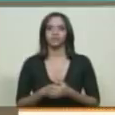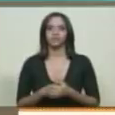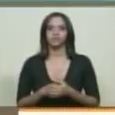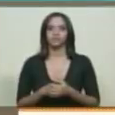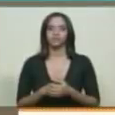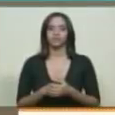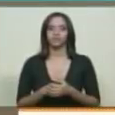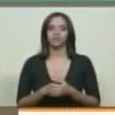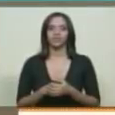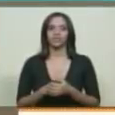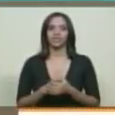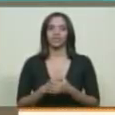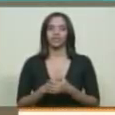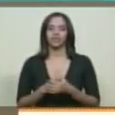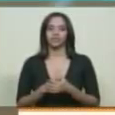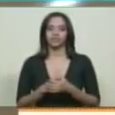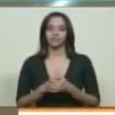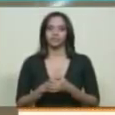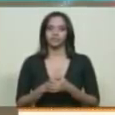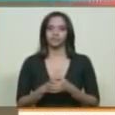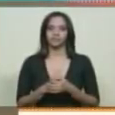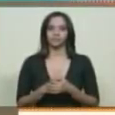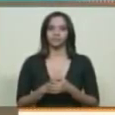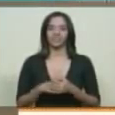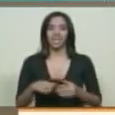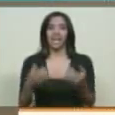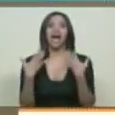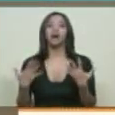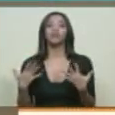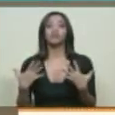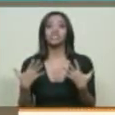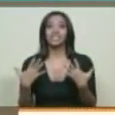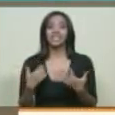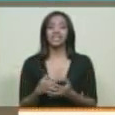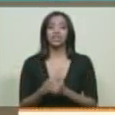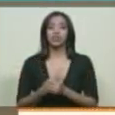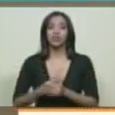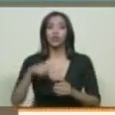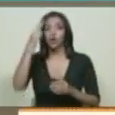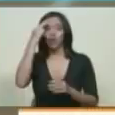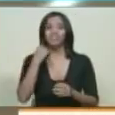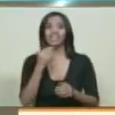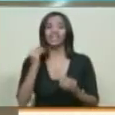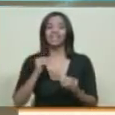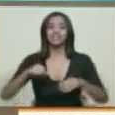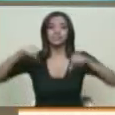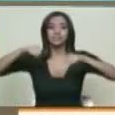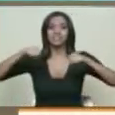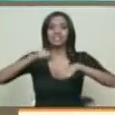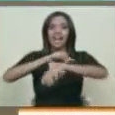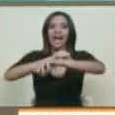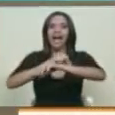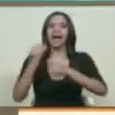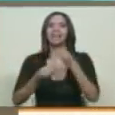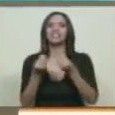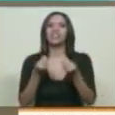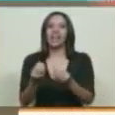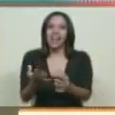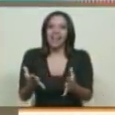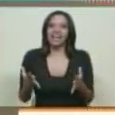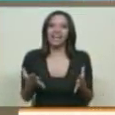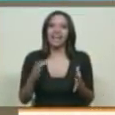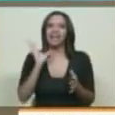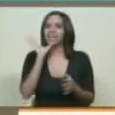@ MacPainet. Auxilio, San Antonio de los Altos, supermercados, carnicería, hacen lo que les da la gana. Aquí